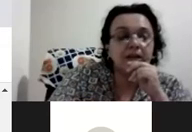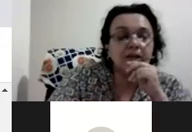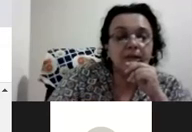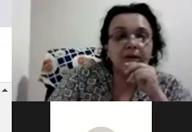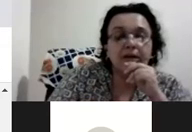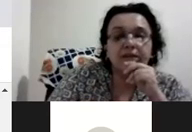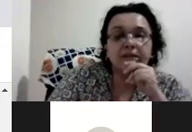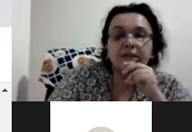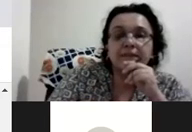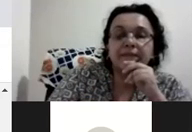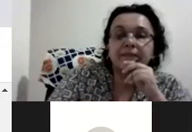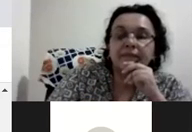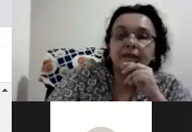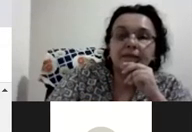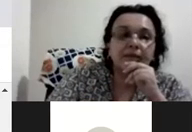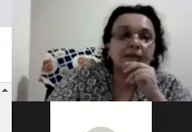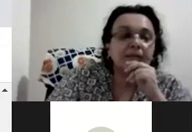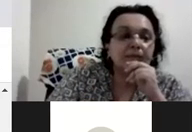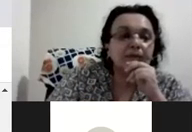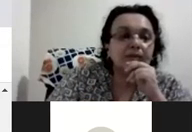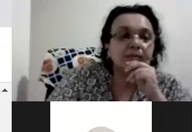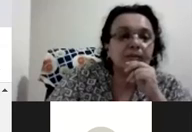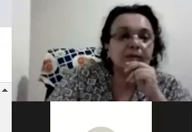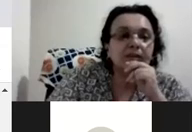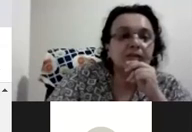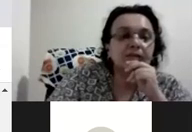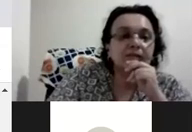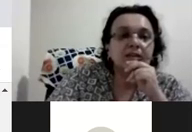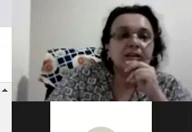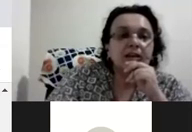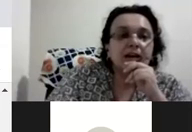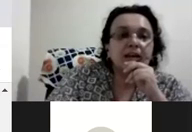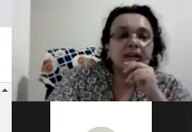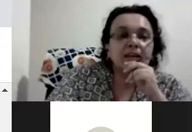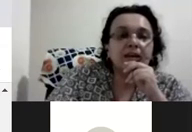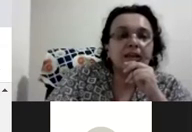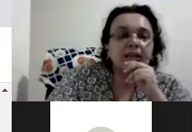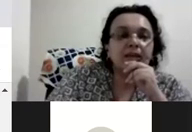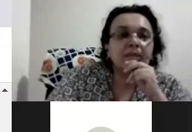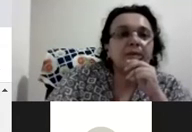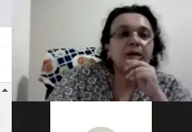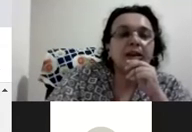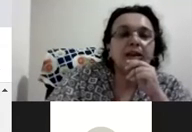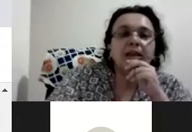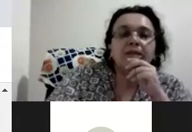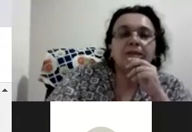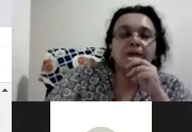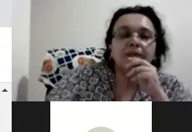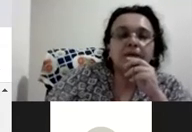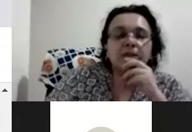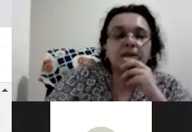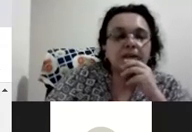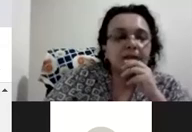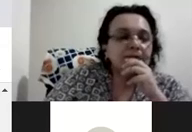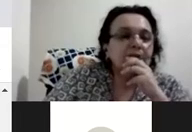miércoles sí ya lo vamos a revisar. ¿Verdad? Poquito por poquito. Ahí cada quien vamos a leer y vamos